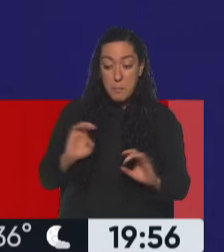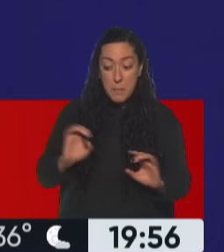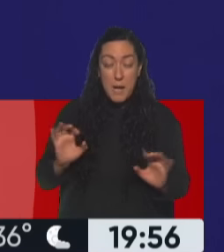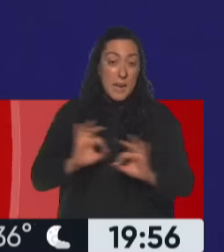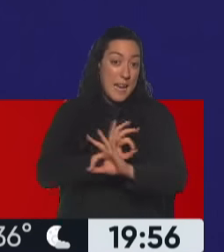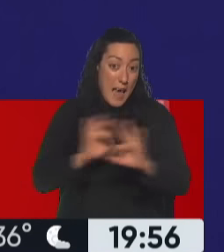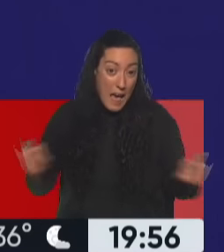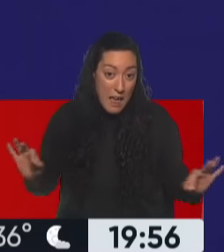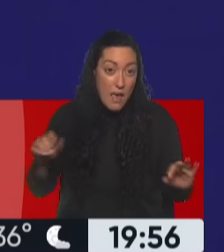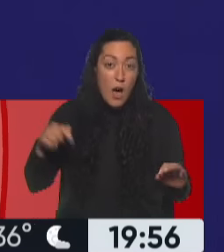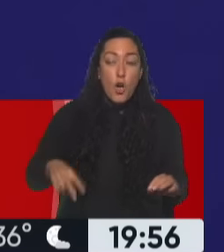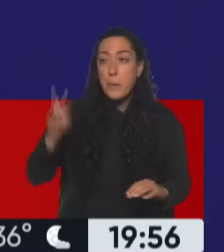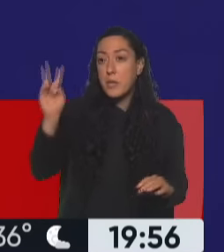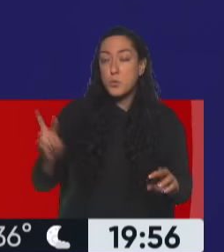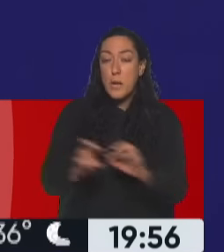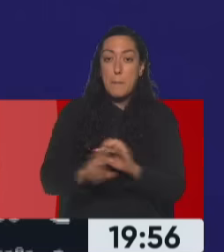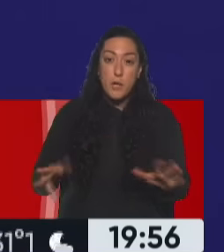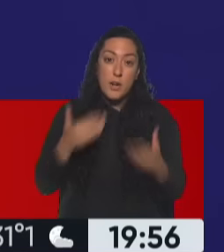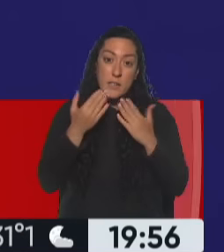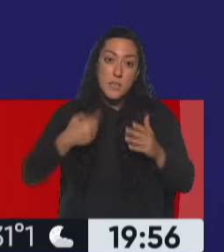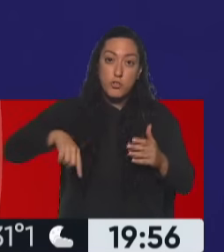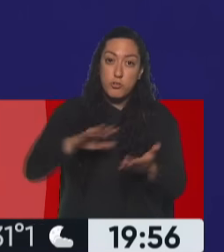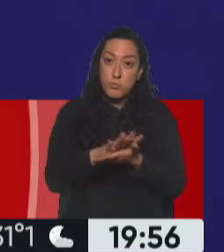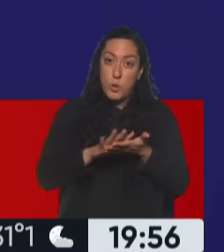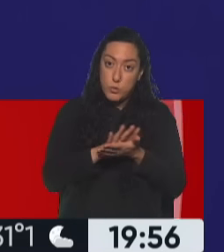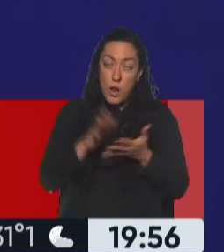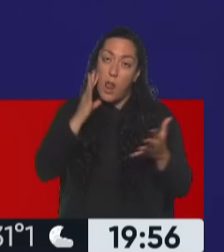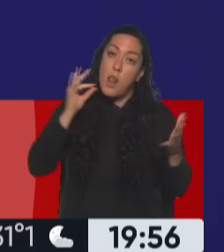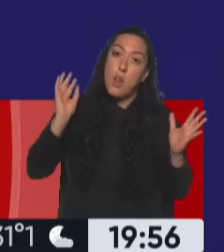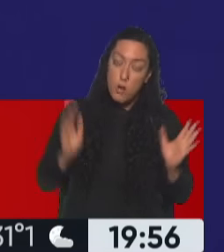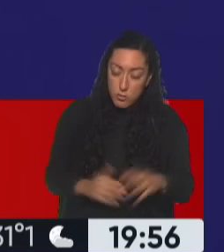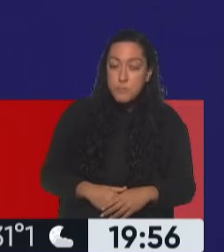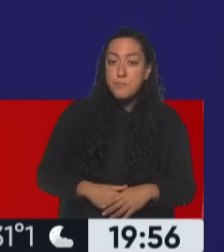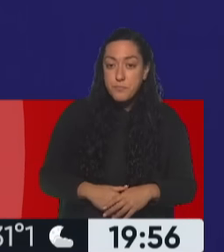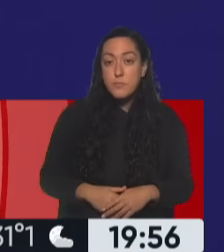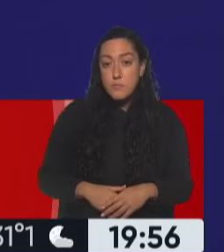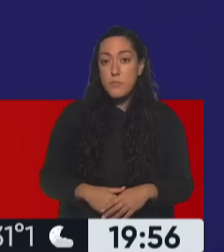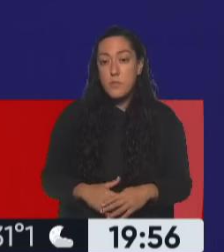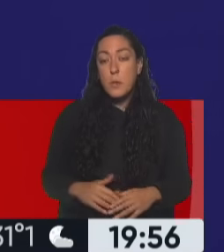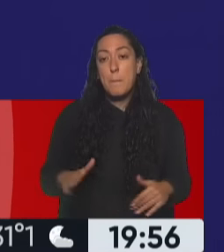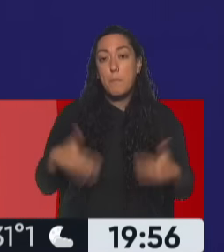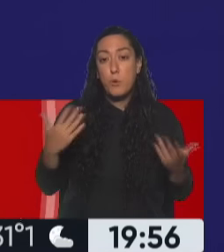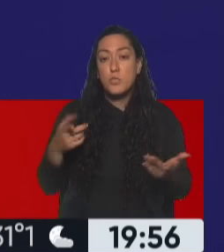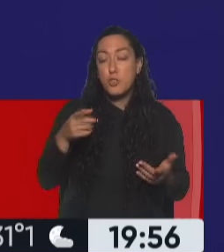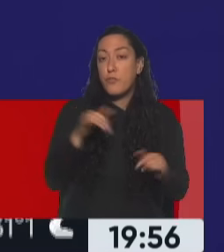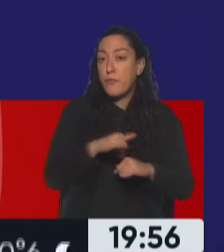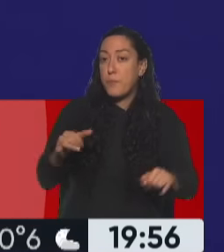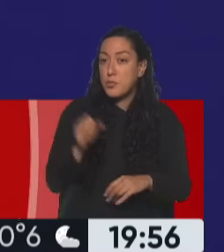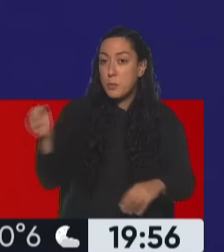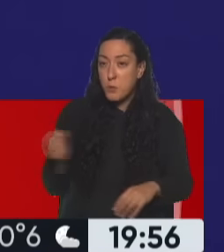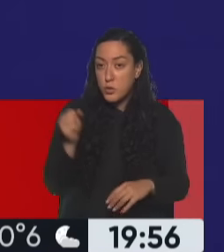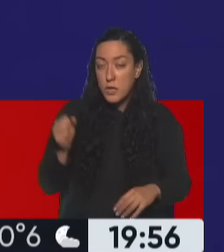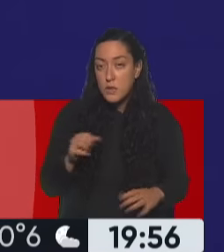hoy estaríamos peor que Venezuela. Por lo tanto, ese es un dato no menor. Por